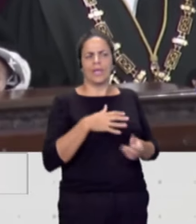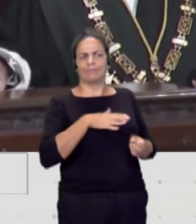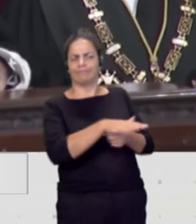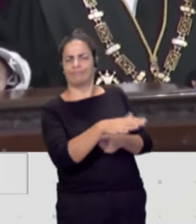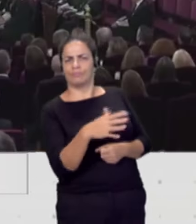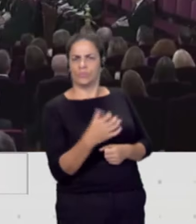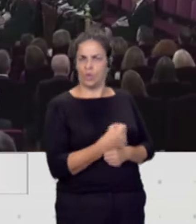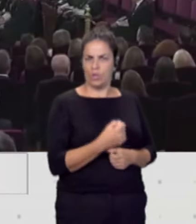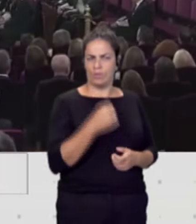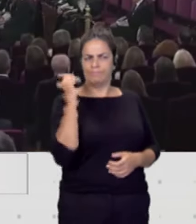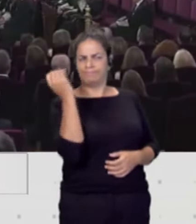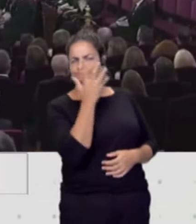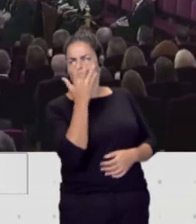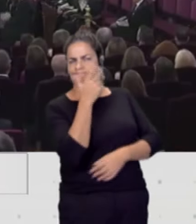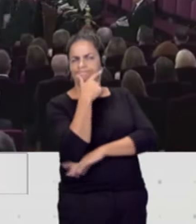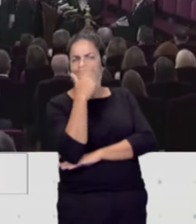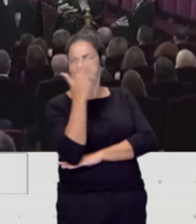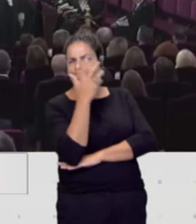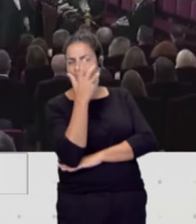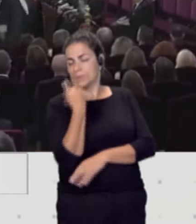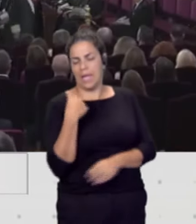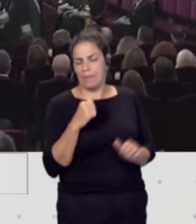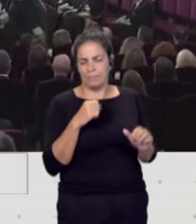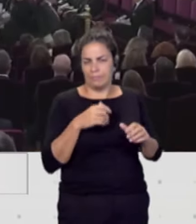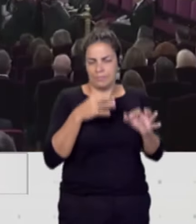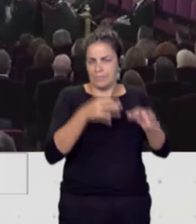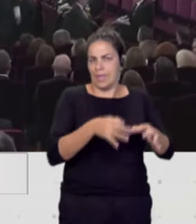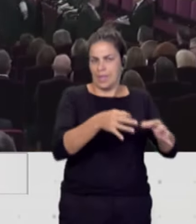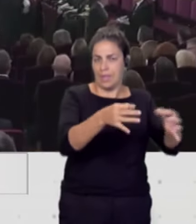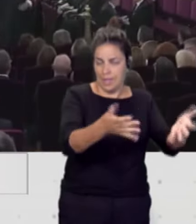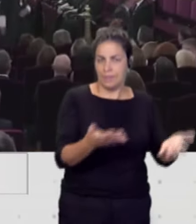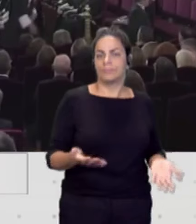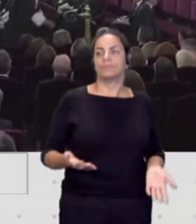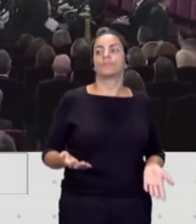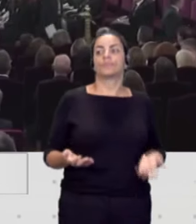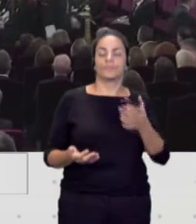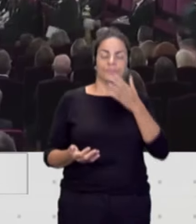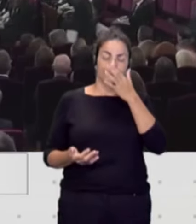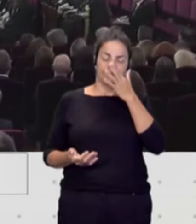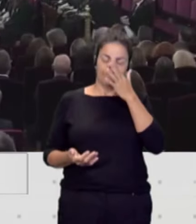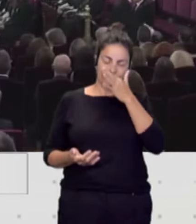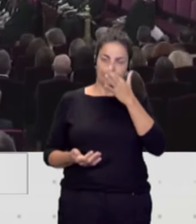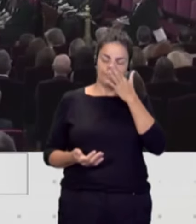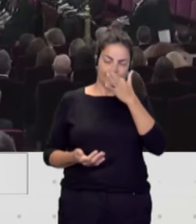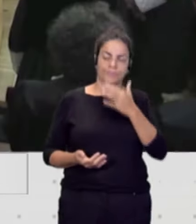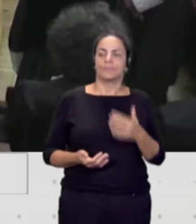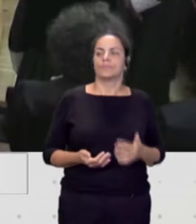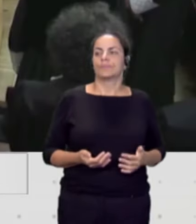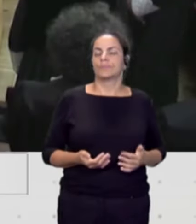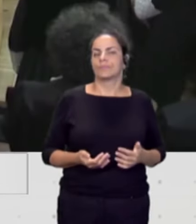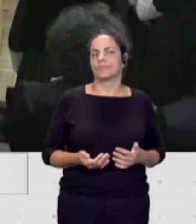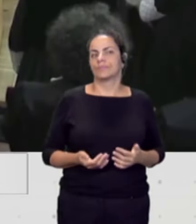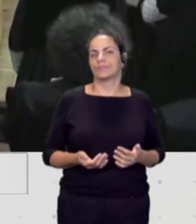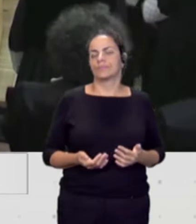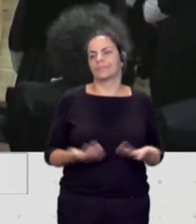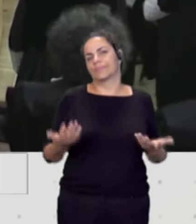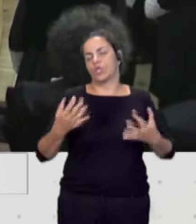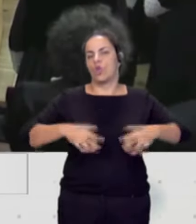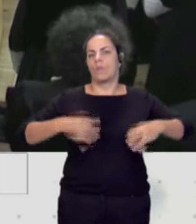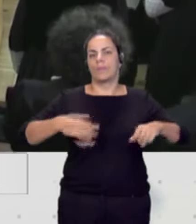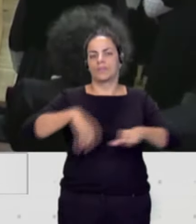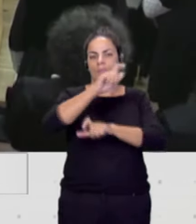problema, el cuestionamiento va a estar ahí y es una pelota que va a rodar. Por supuesto, a ver, casi ningún imputado, investigado